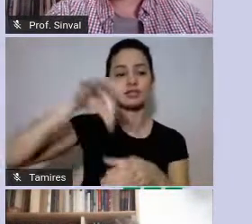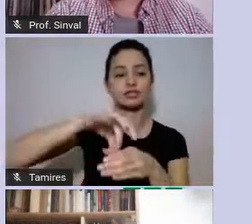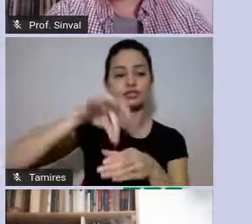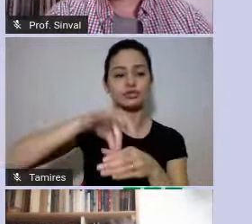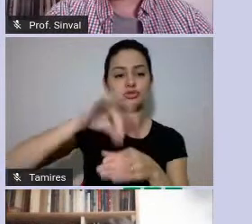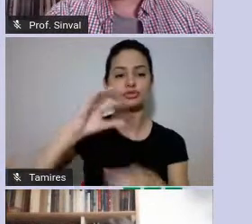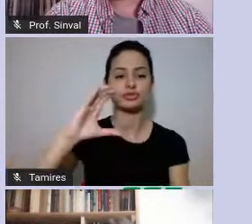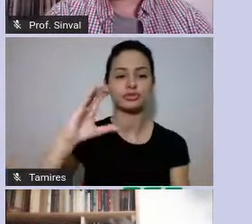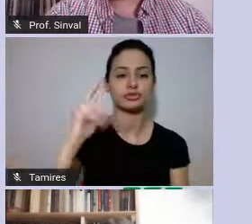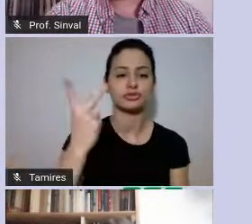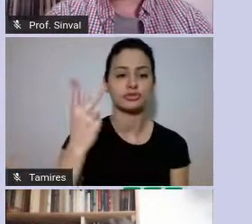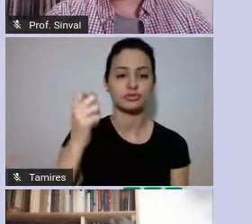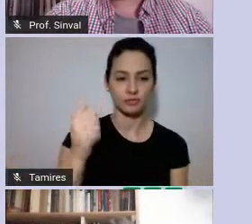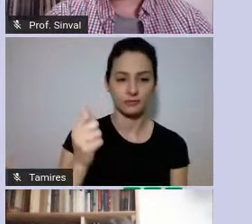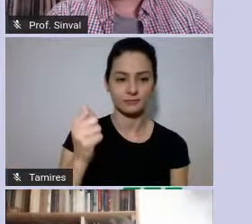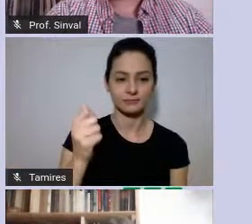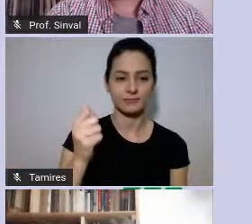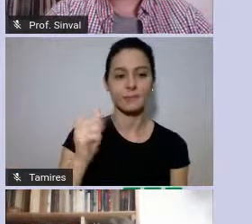en el siglo XVII